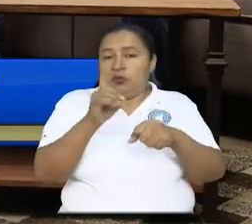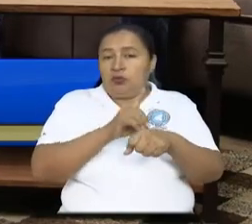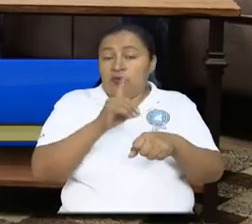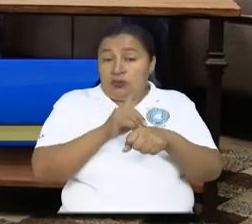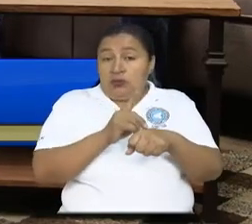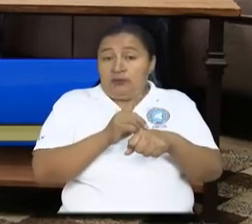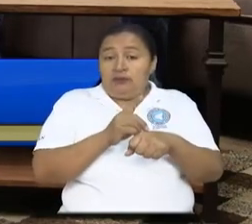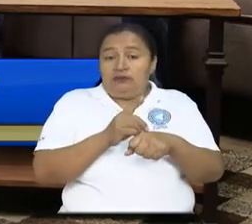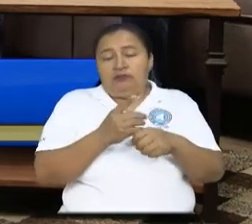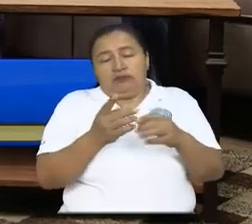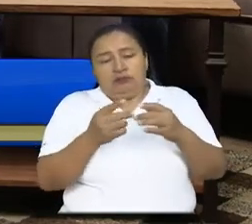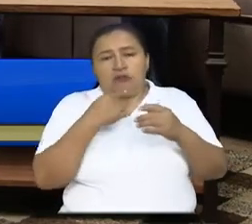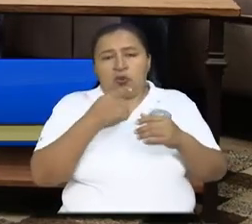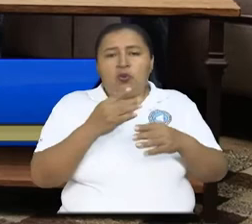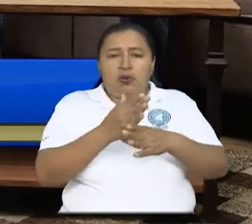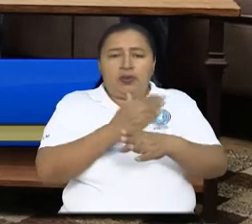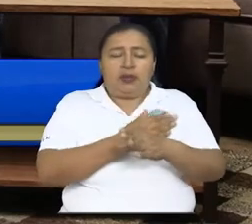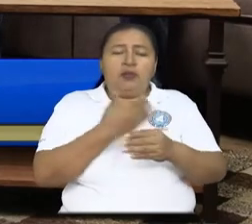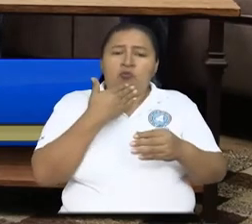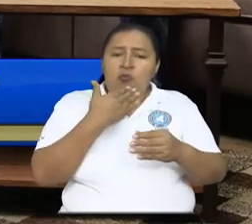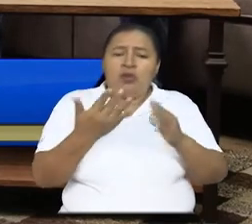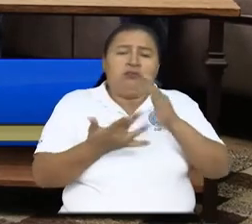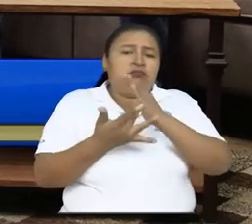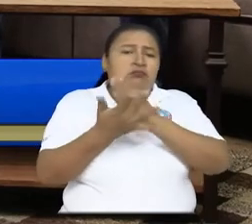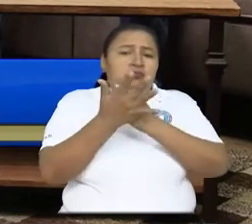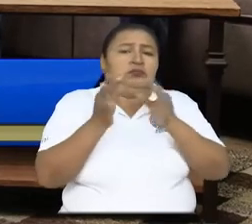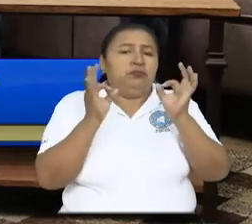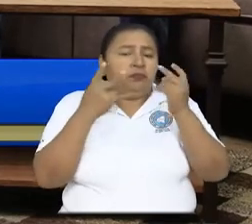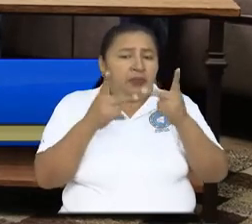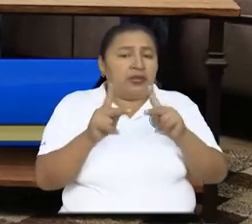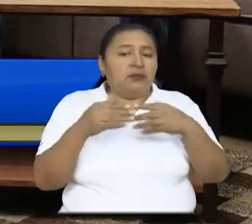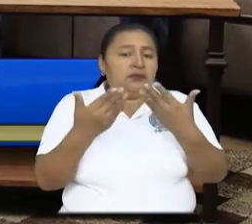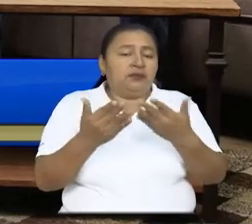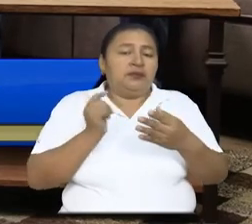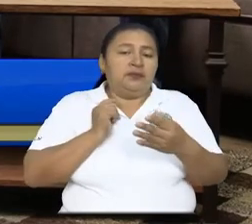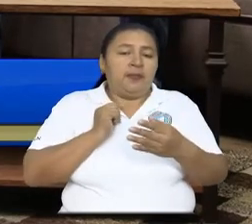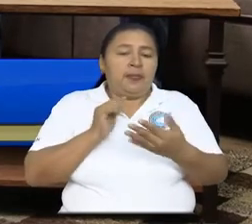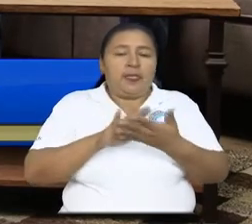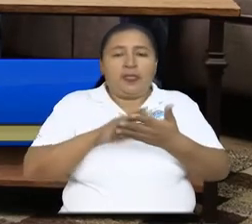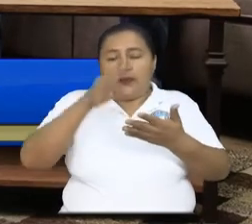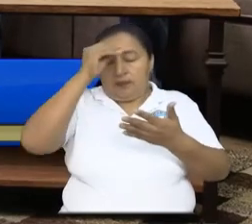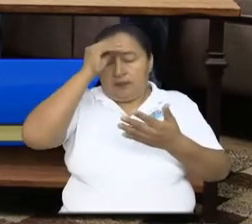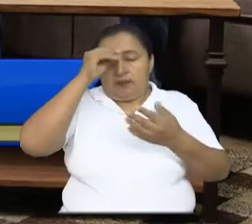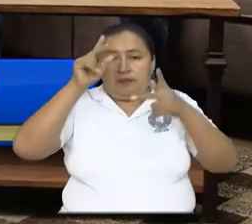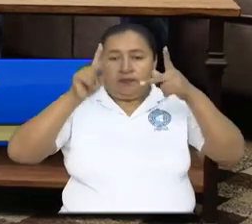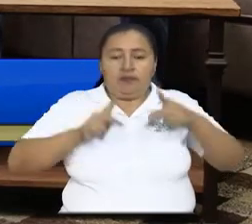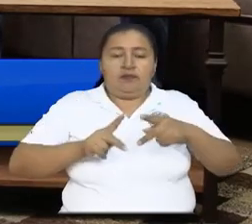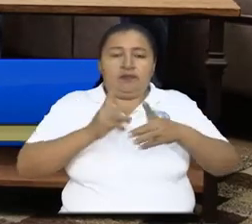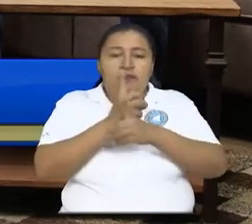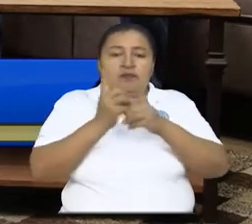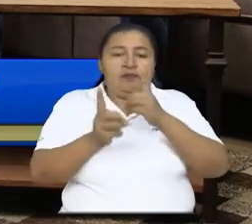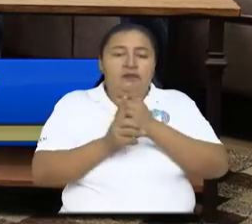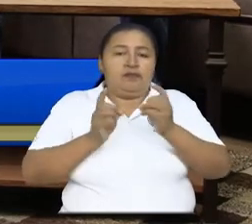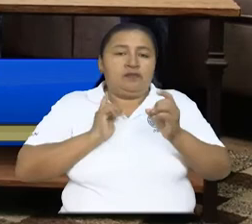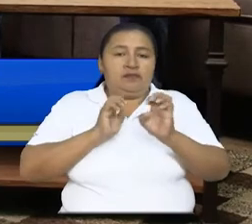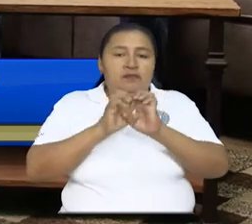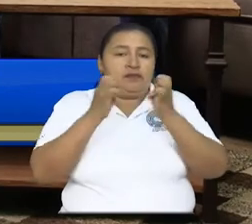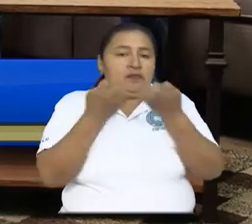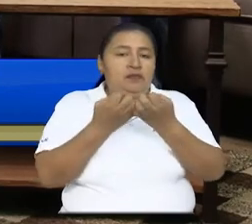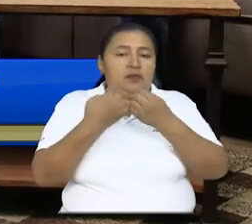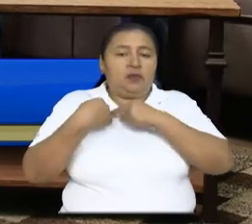principio como lo viene mencionando de alta tecnología pero también es capital humano bastante equipo humano